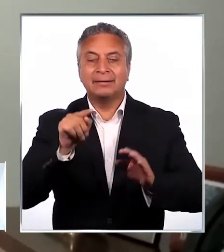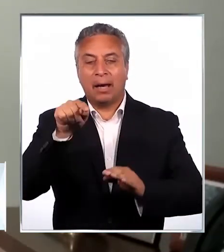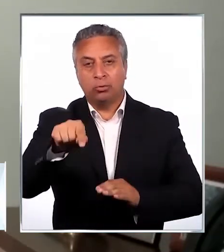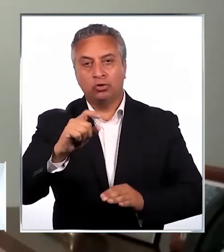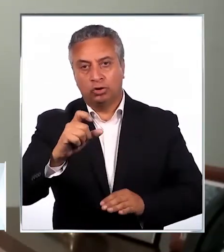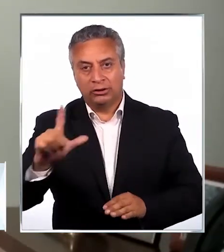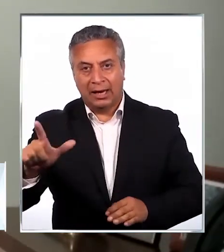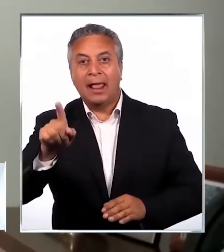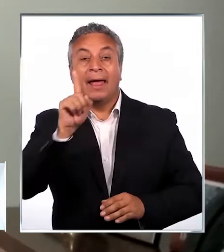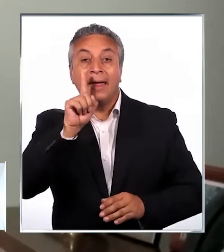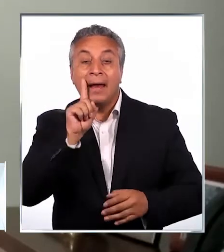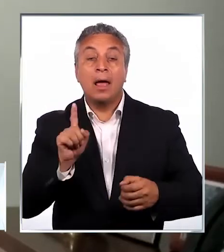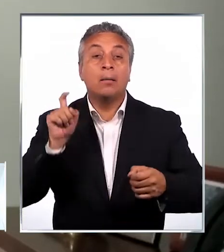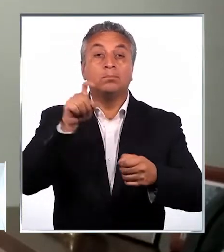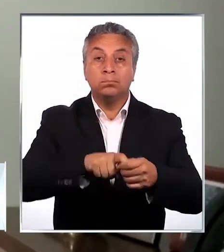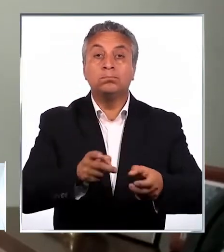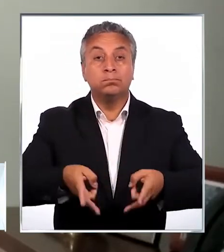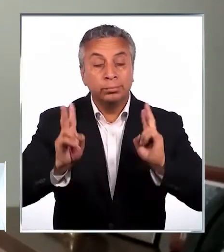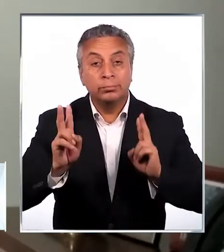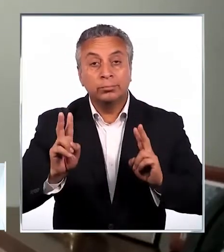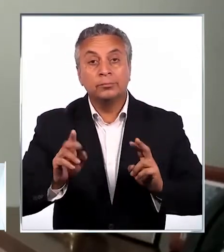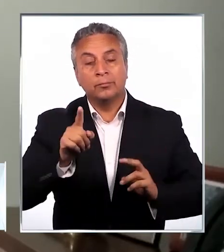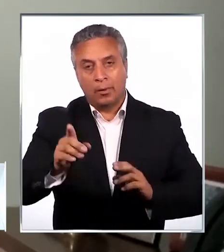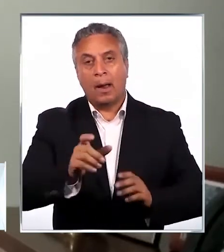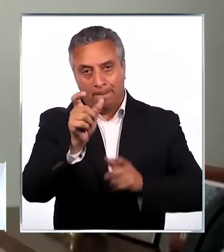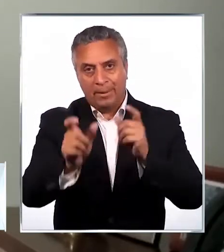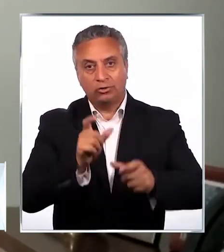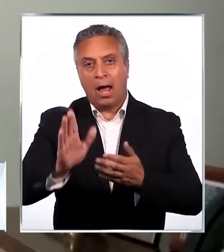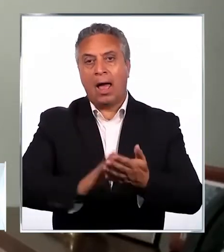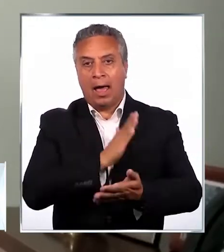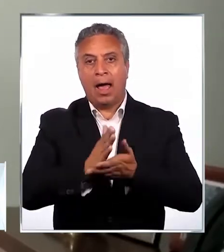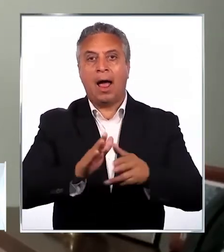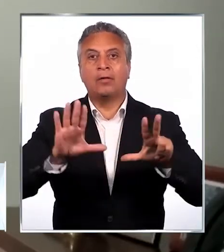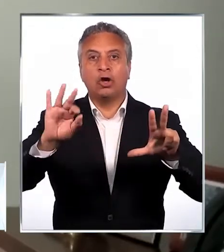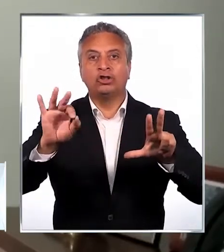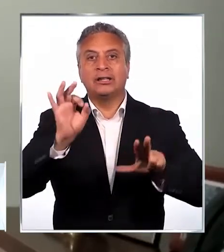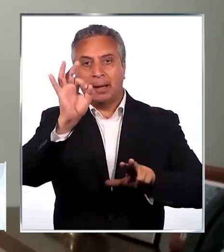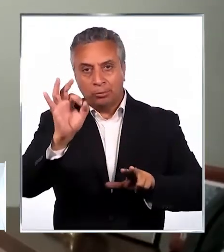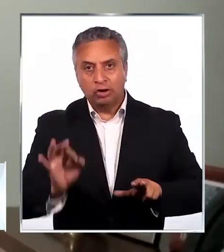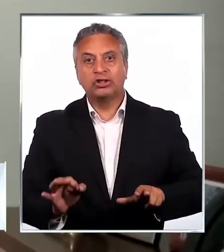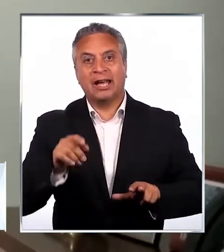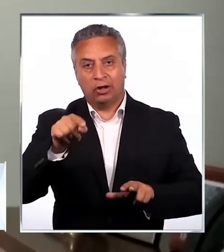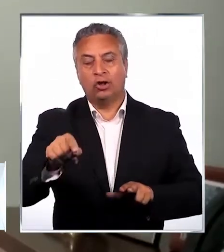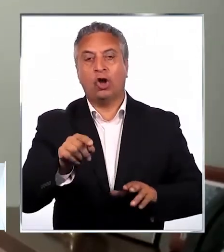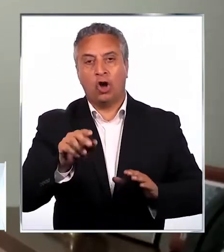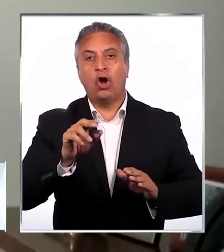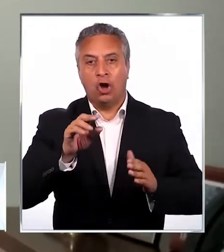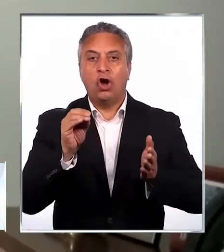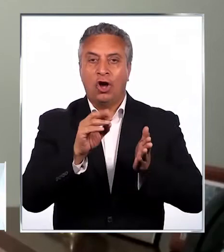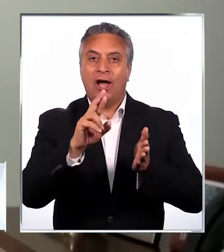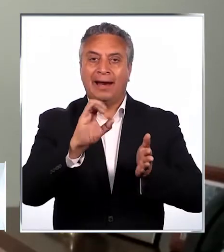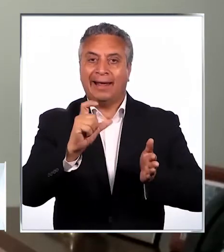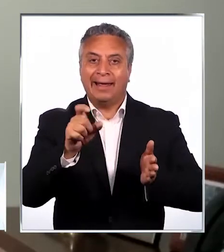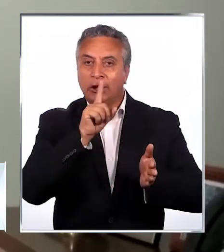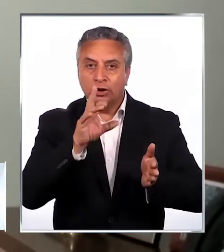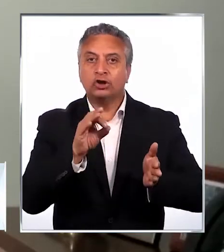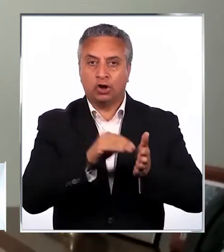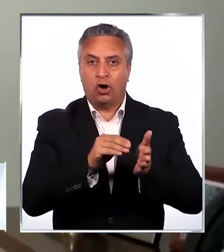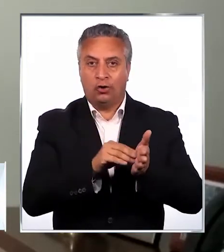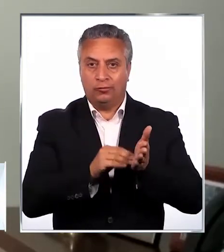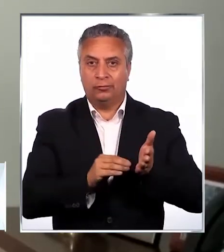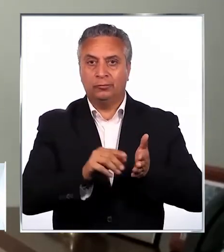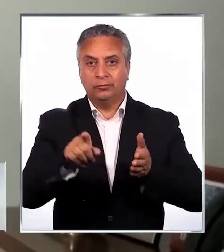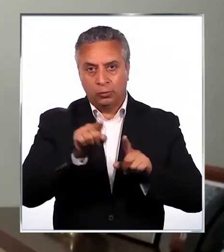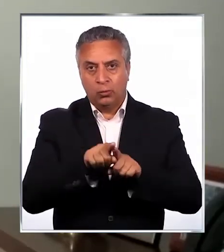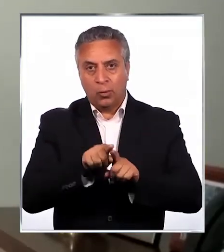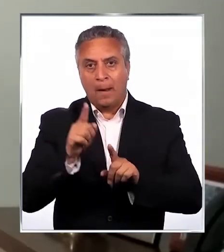ingresodeemergencia.cl. ¿Quiénes pueden postular? Las personas que están hasta el 80% del registro social de hogares y que tienen un umbral de ingreso menos